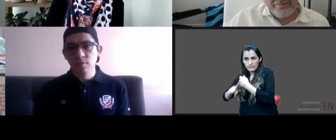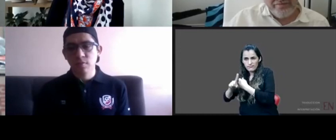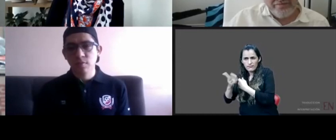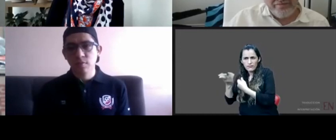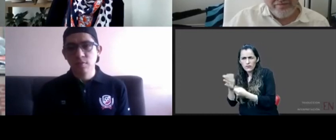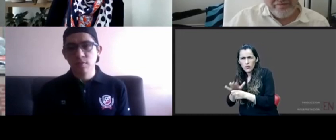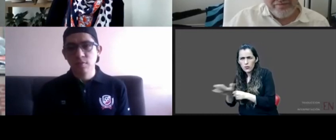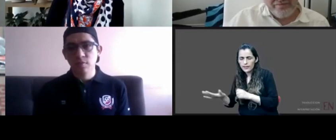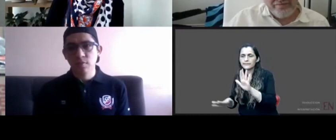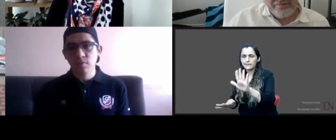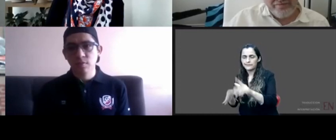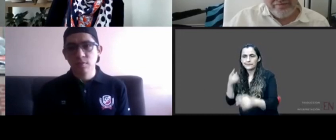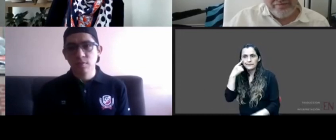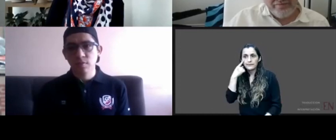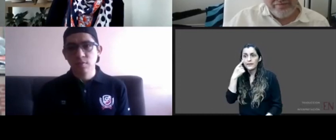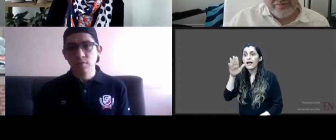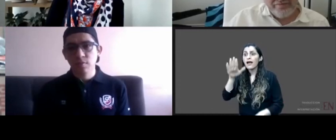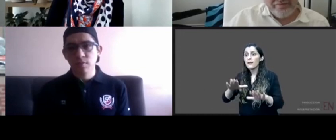profesores